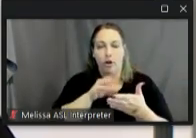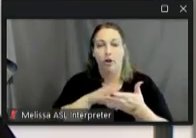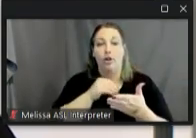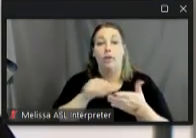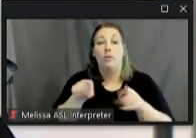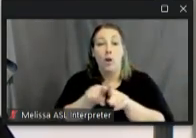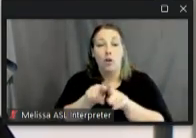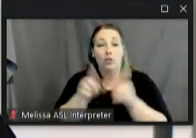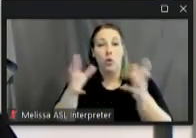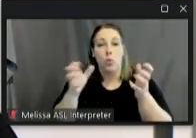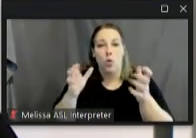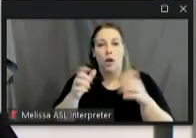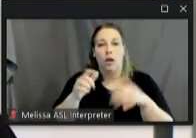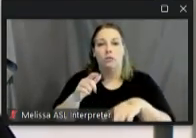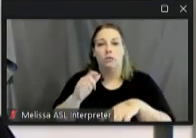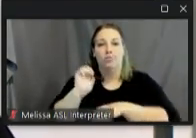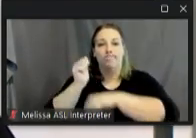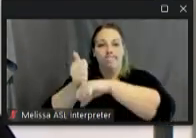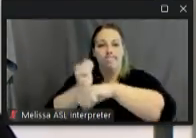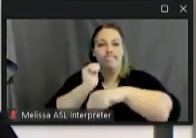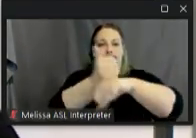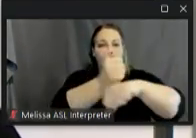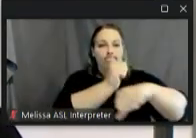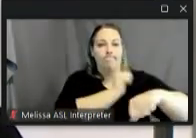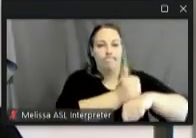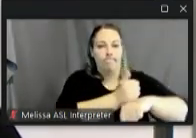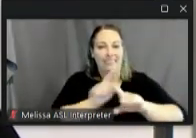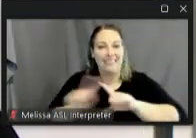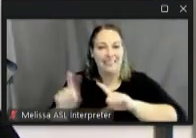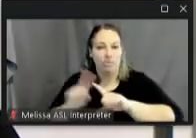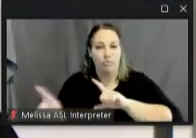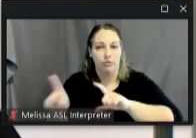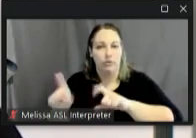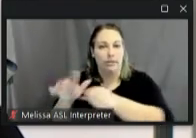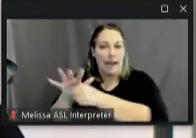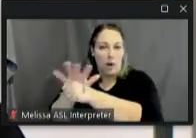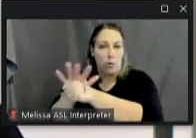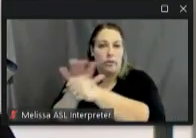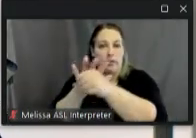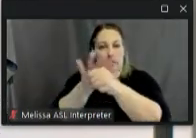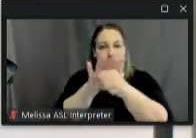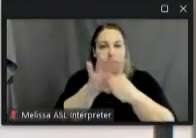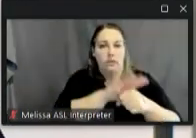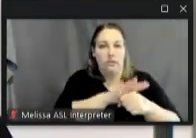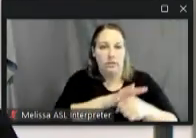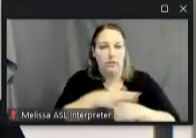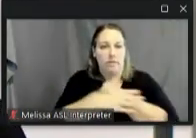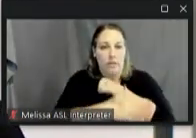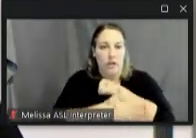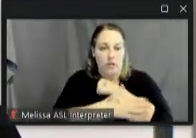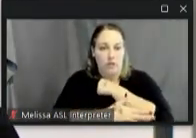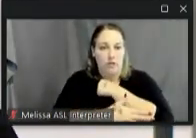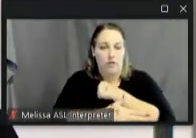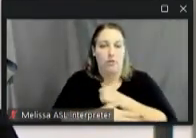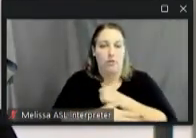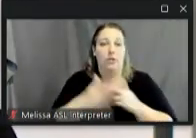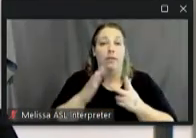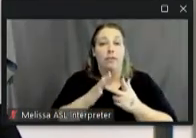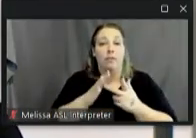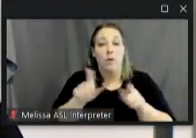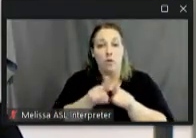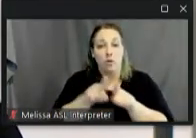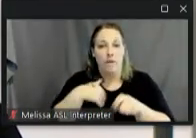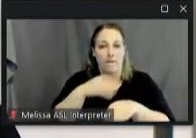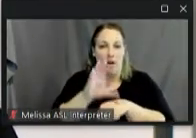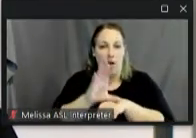Y luego tenemos la mesa consultiva de la política pública, de la cual han surgido los desafíos a los que próximamente daremos respuesta